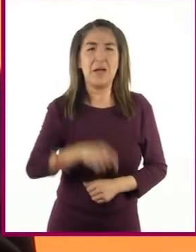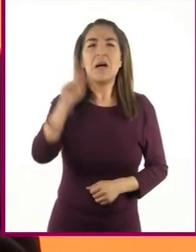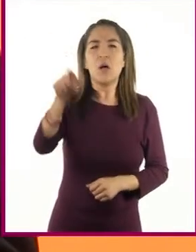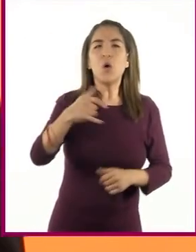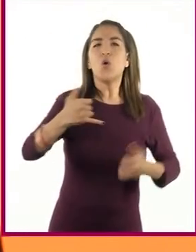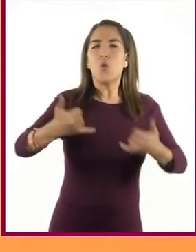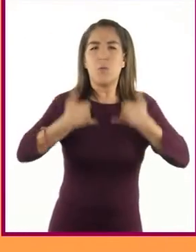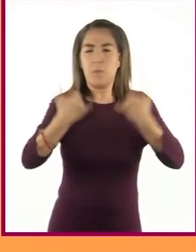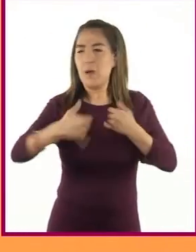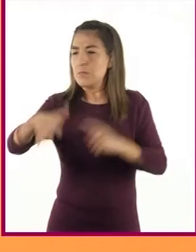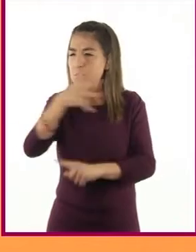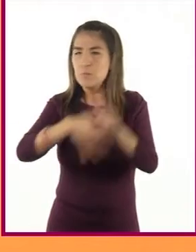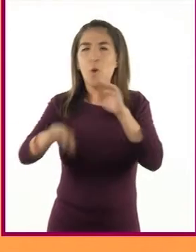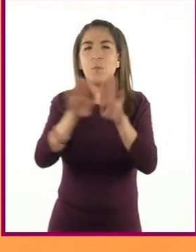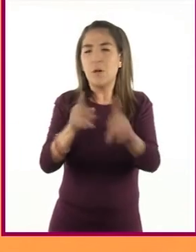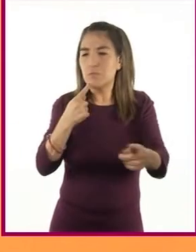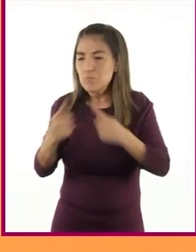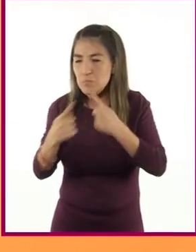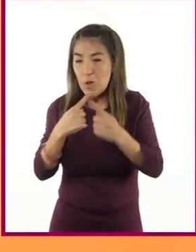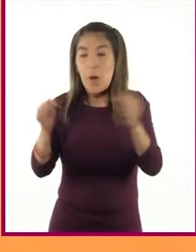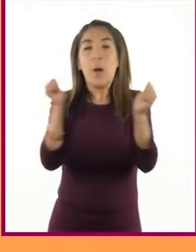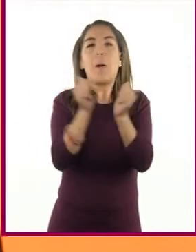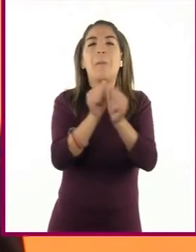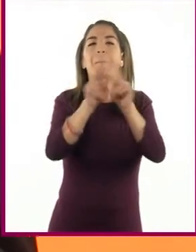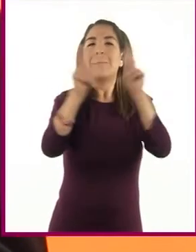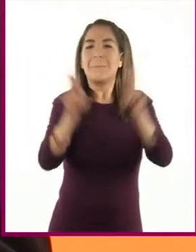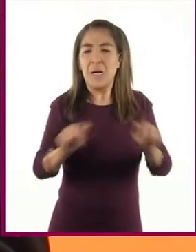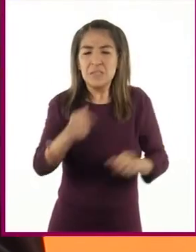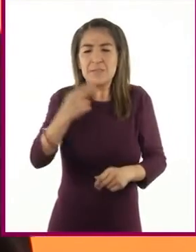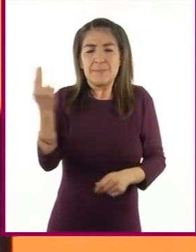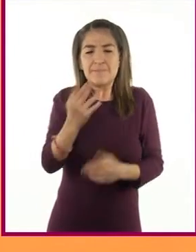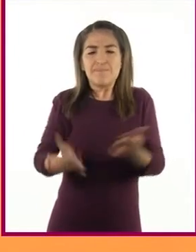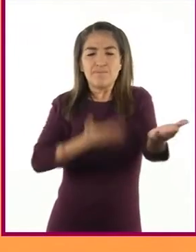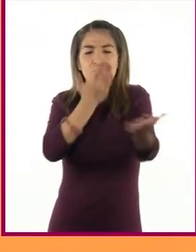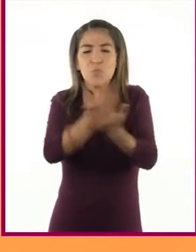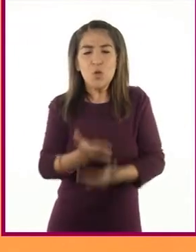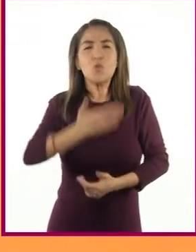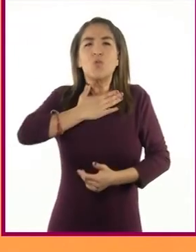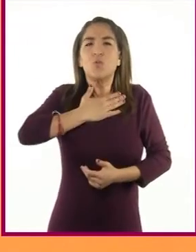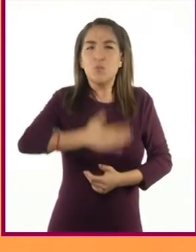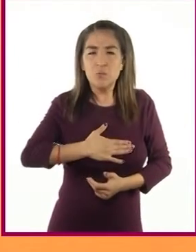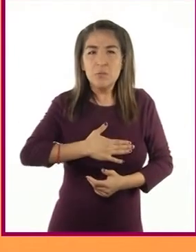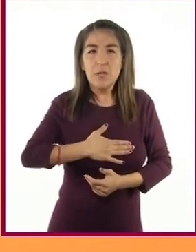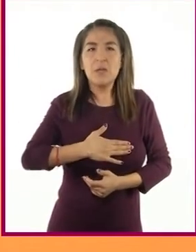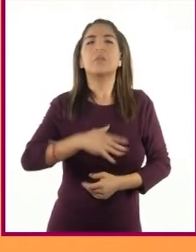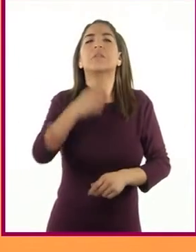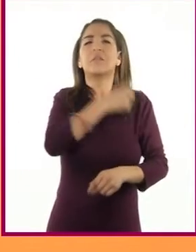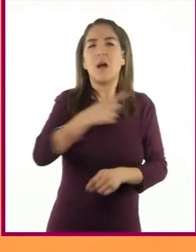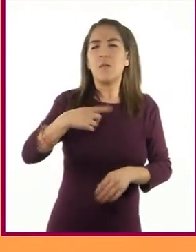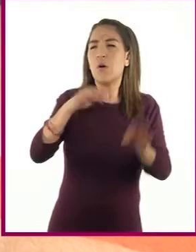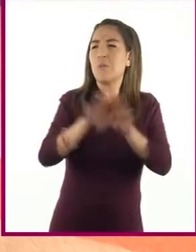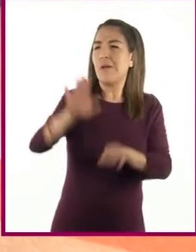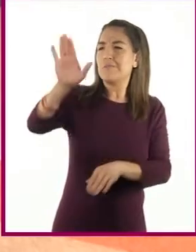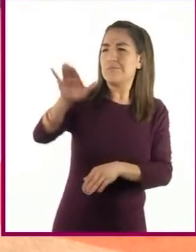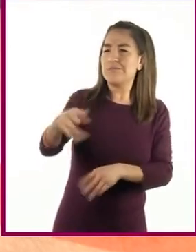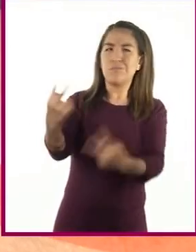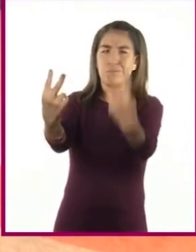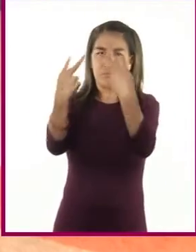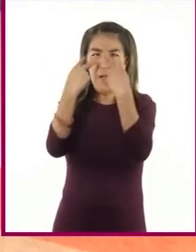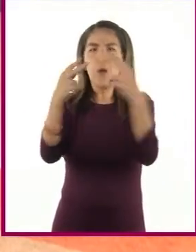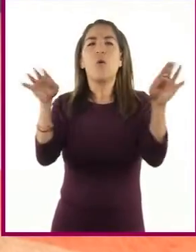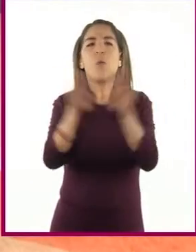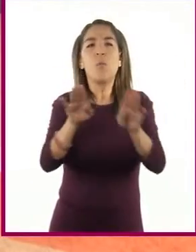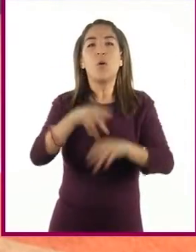forma pacífica y organizada exigen justicia, se hacen escuchar. Es deber de